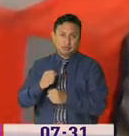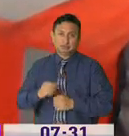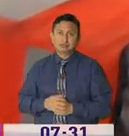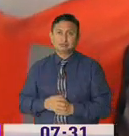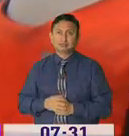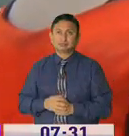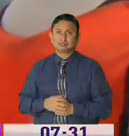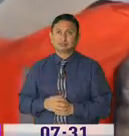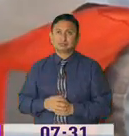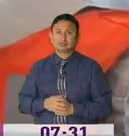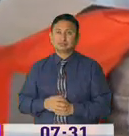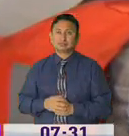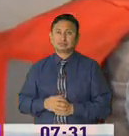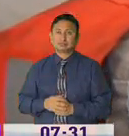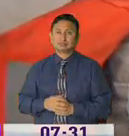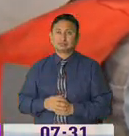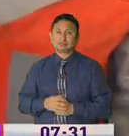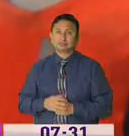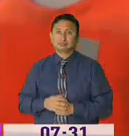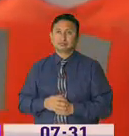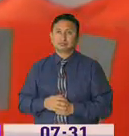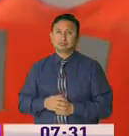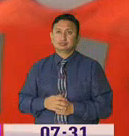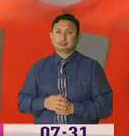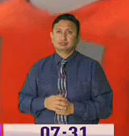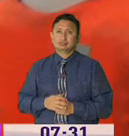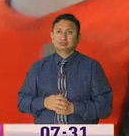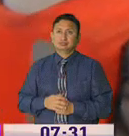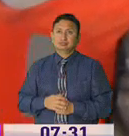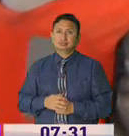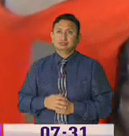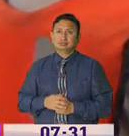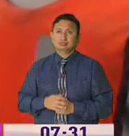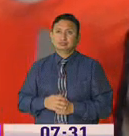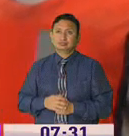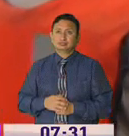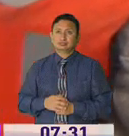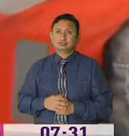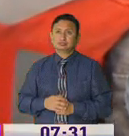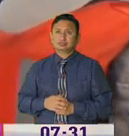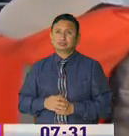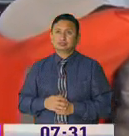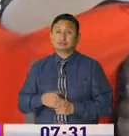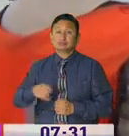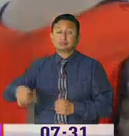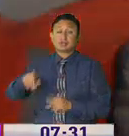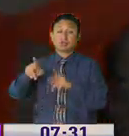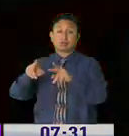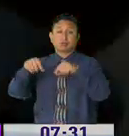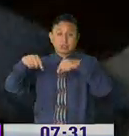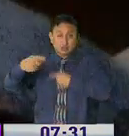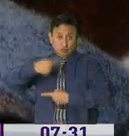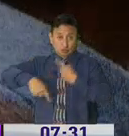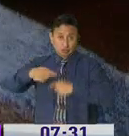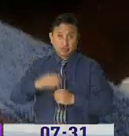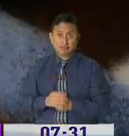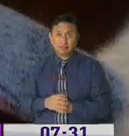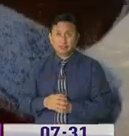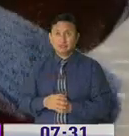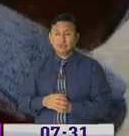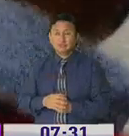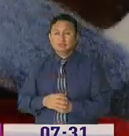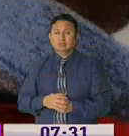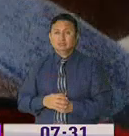marítimas y comerciales a las cuales tiene permitido realizar? Informó